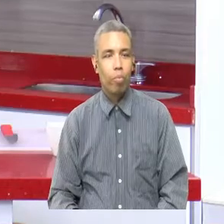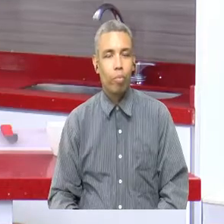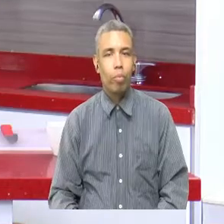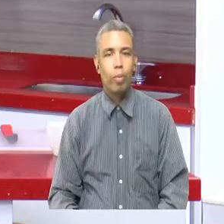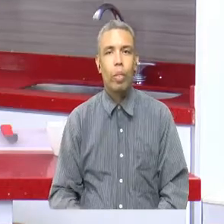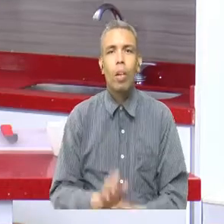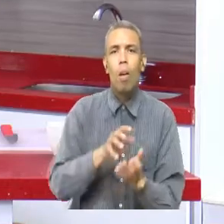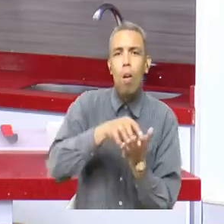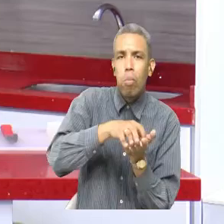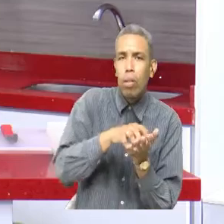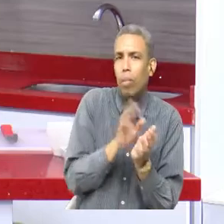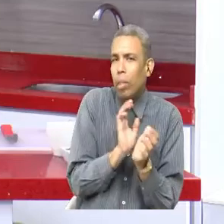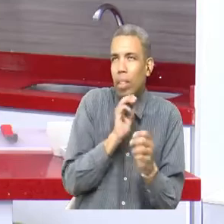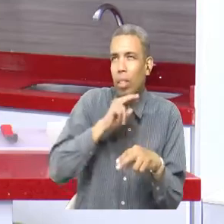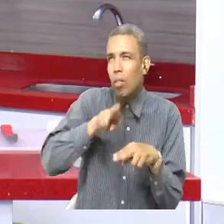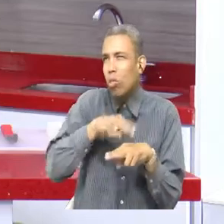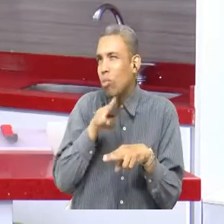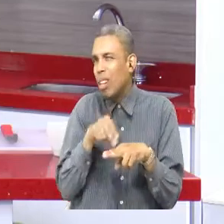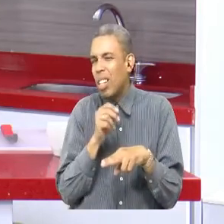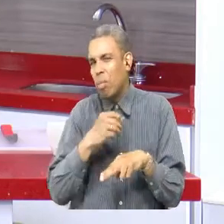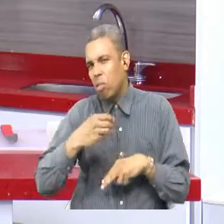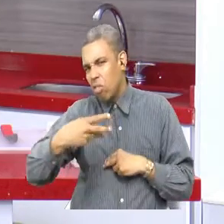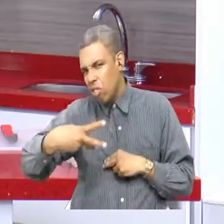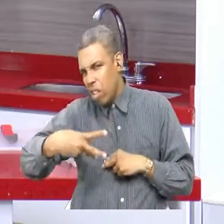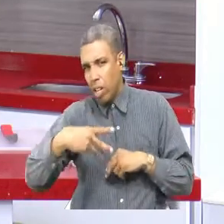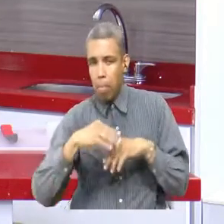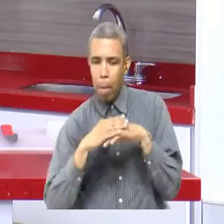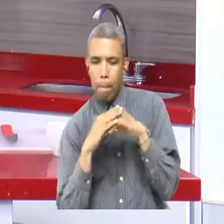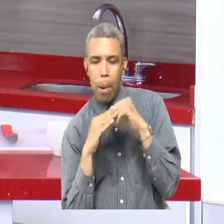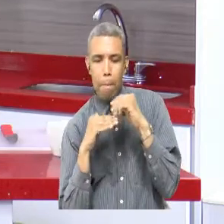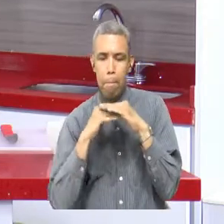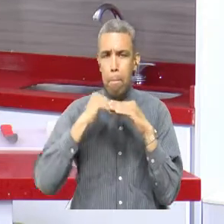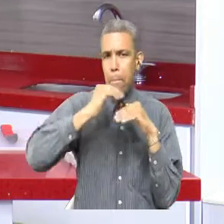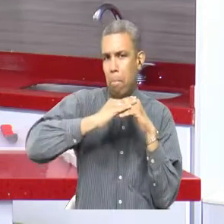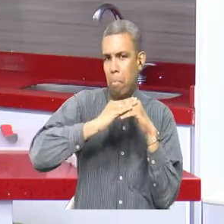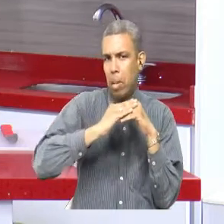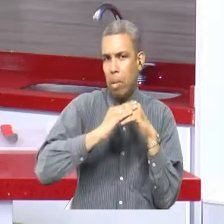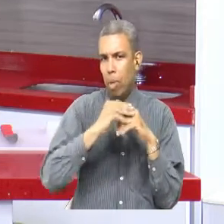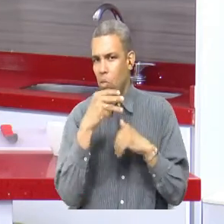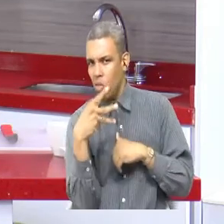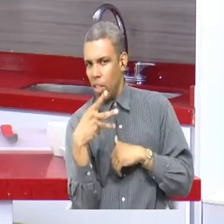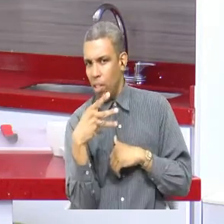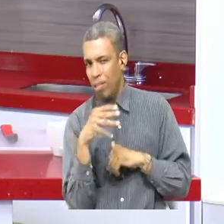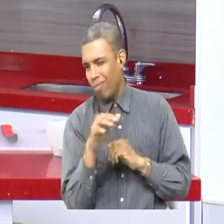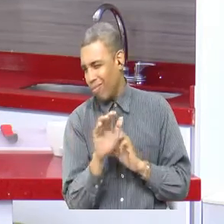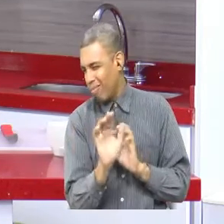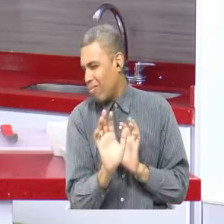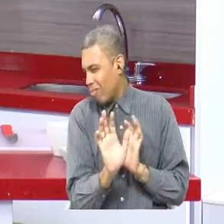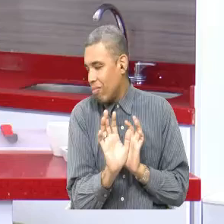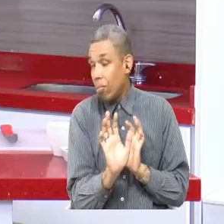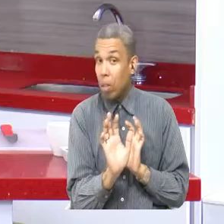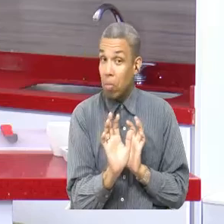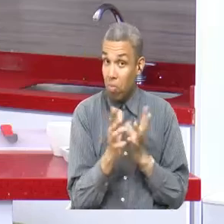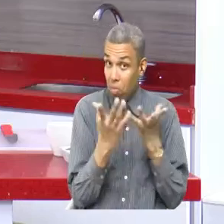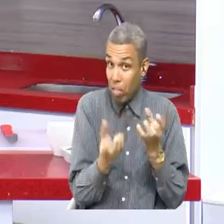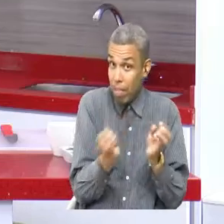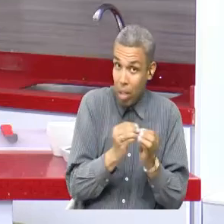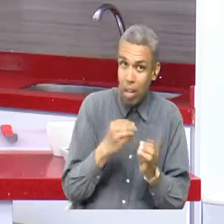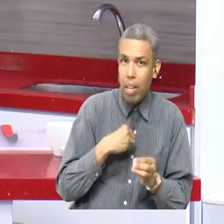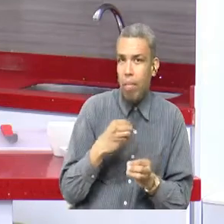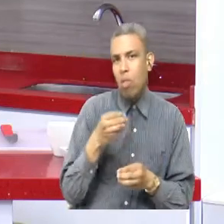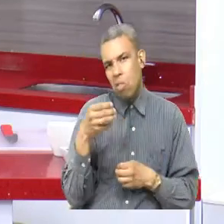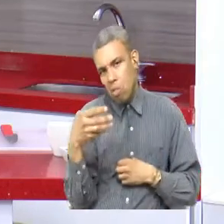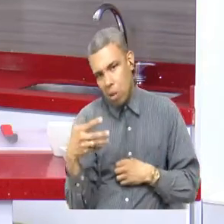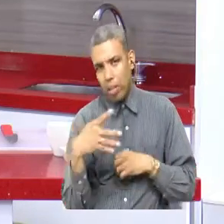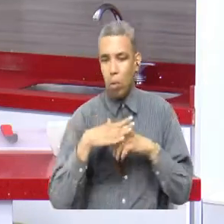son 3 capas, pero igual si le alcanza para otra de galleta, crema, queda